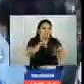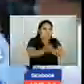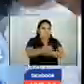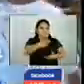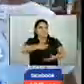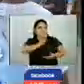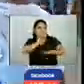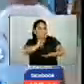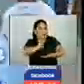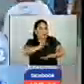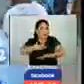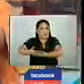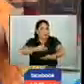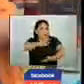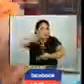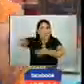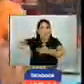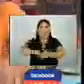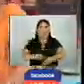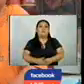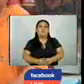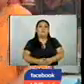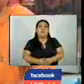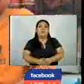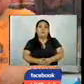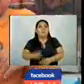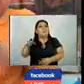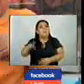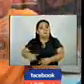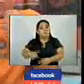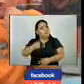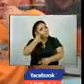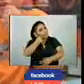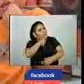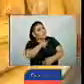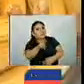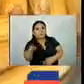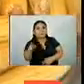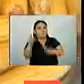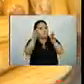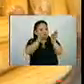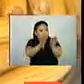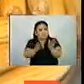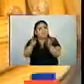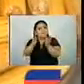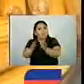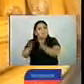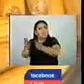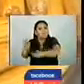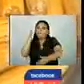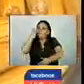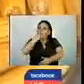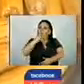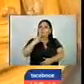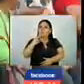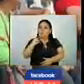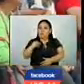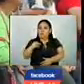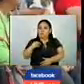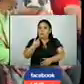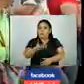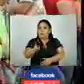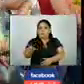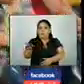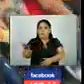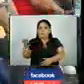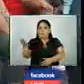a todos mis hijos. Bueno, hasta el momento lo que he visto, bastante orden, se ve bastante bonito. Hay muchas cosas por